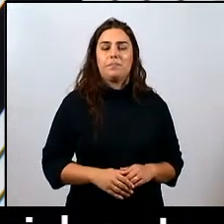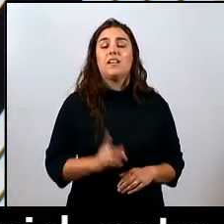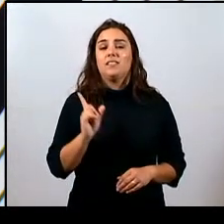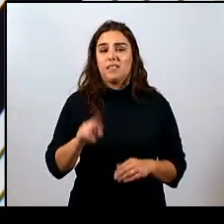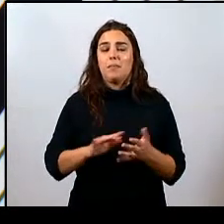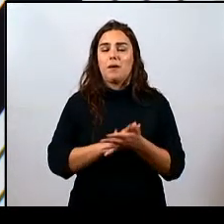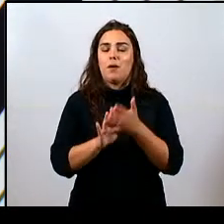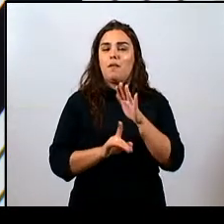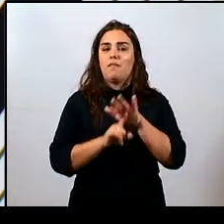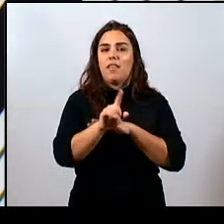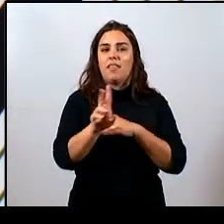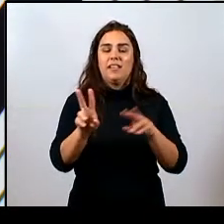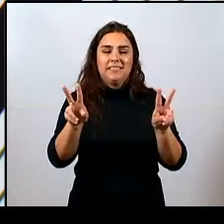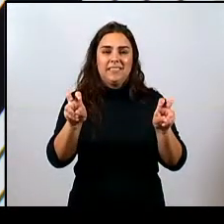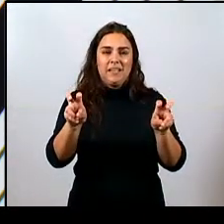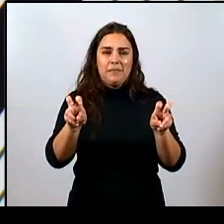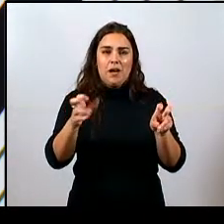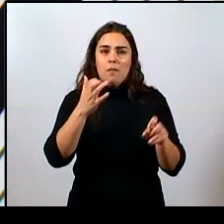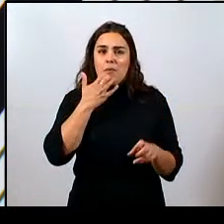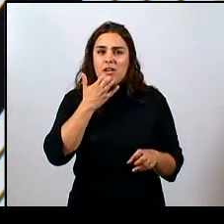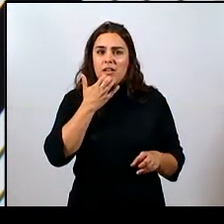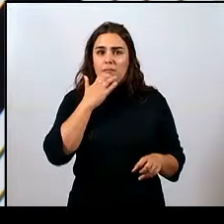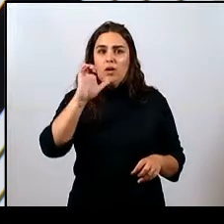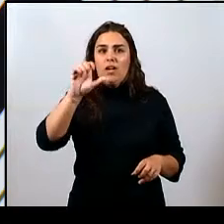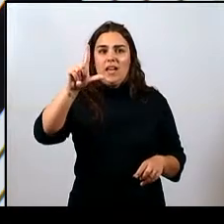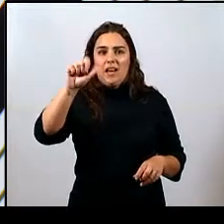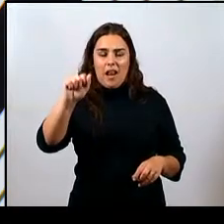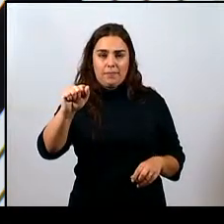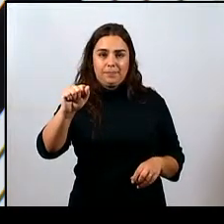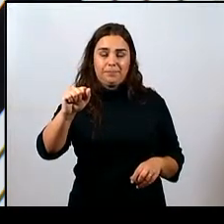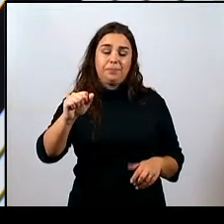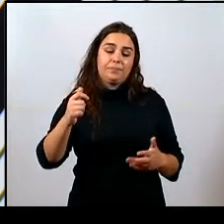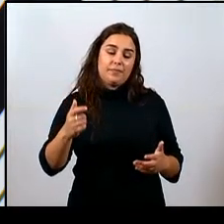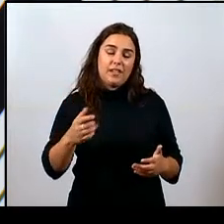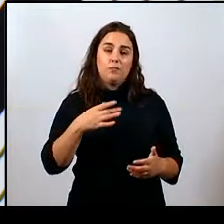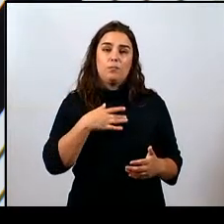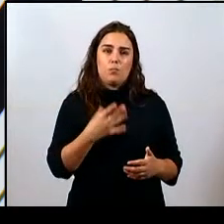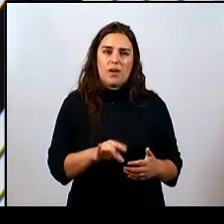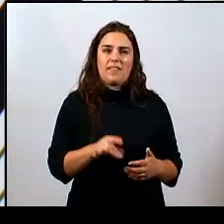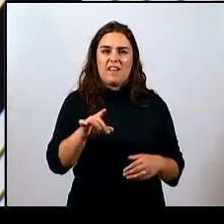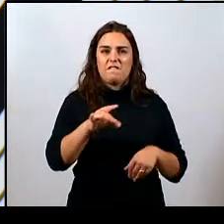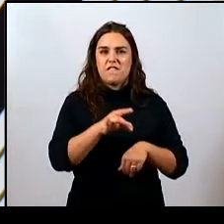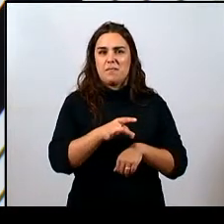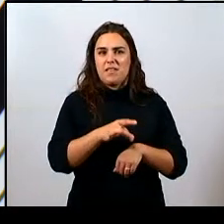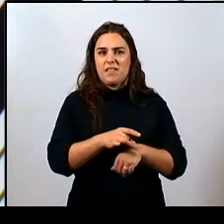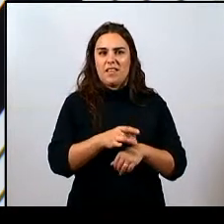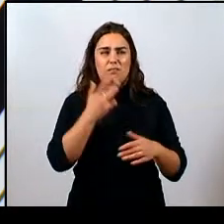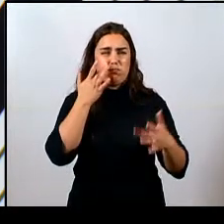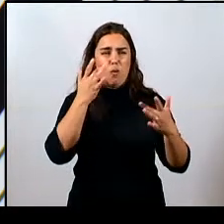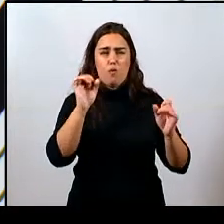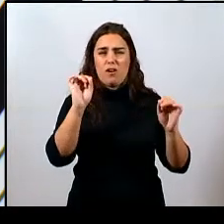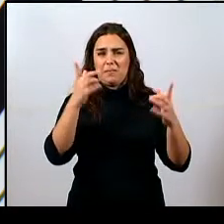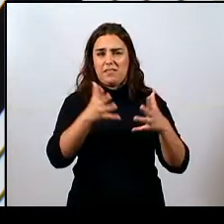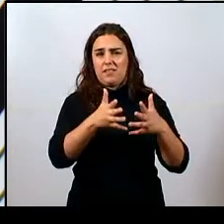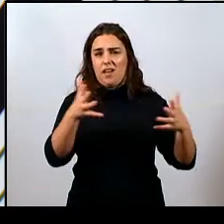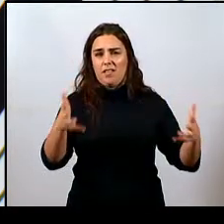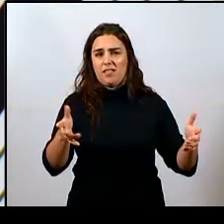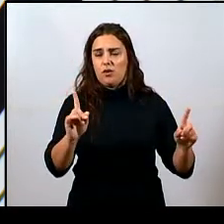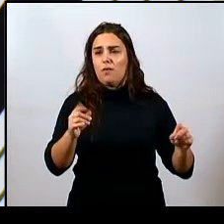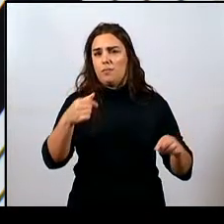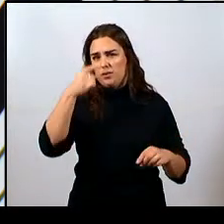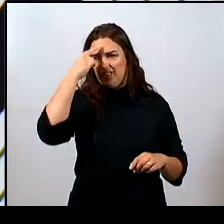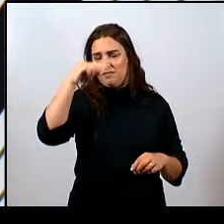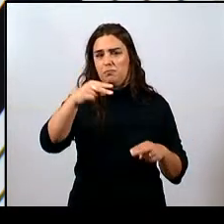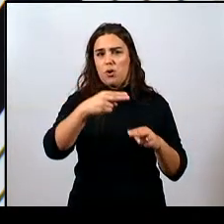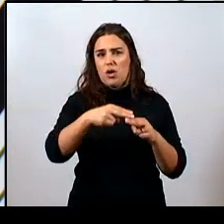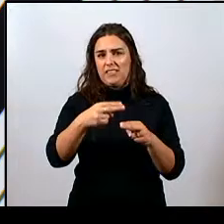avances en materias como, por ejemplo, la ELA, que quizás por no ser una de las enfermedades mayoritarias no está muchas veces en el radar de algunos